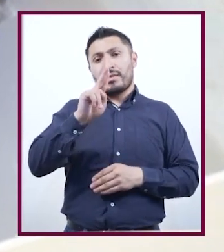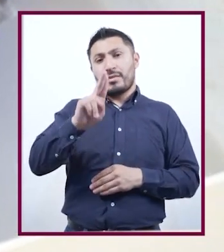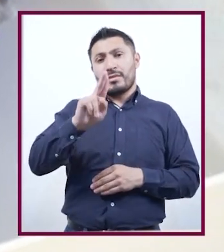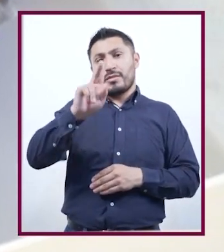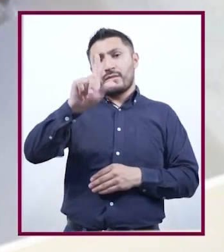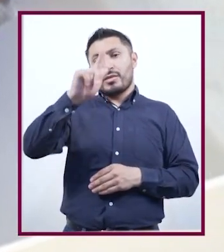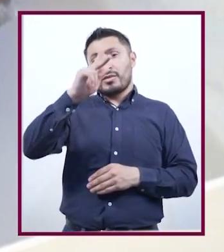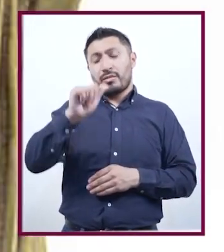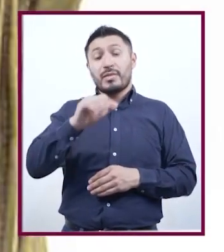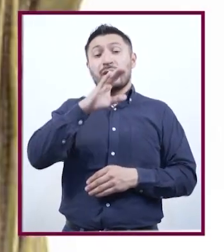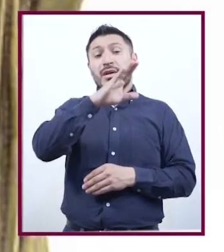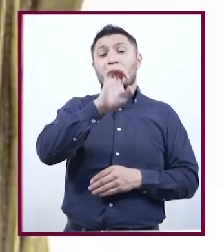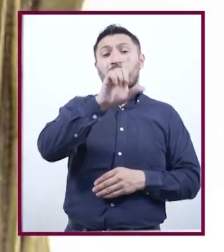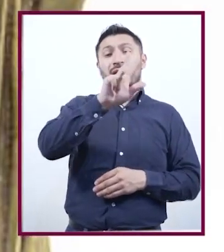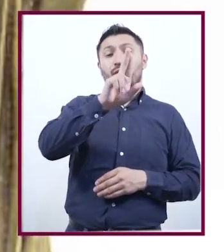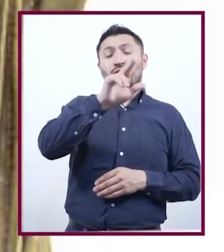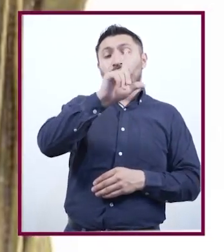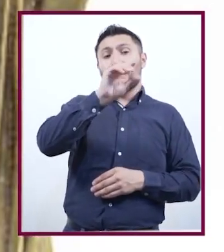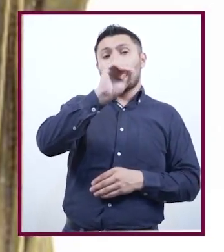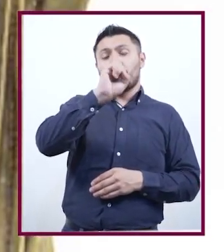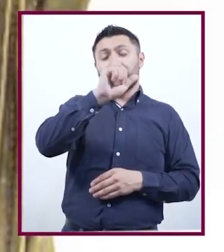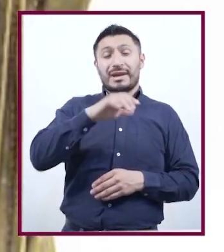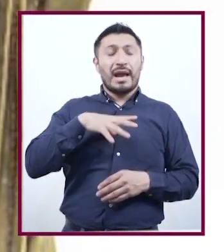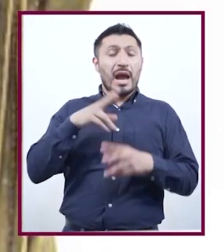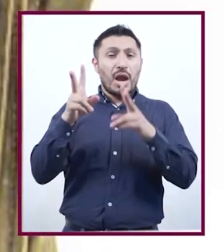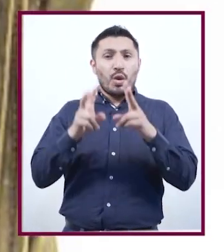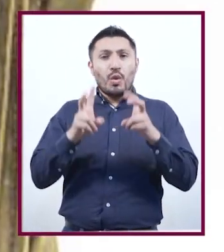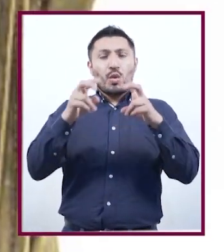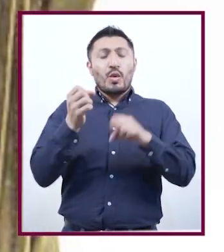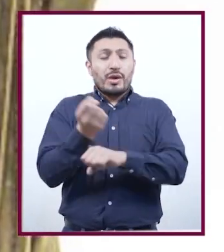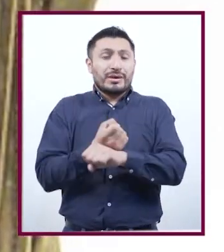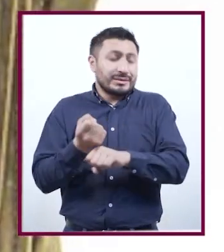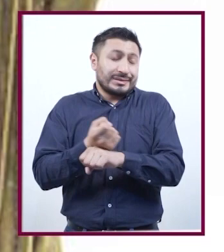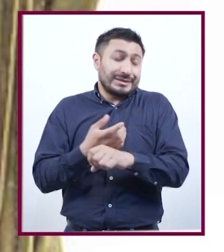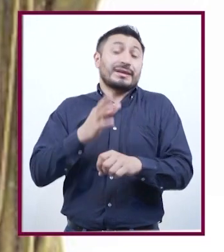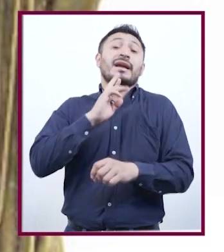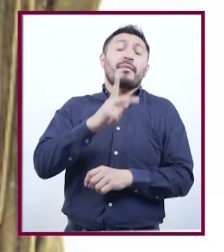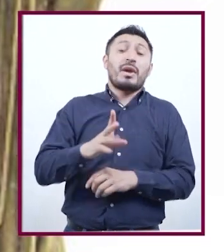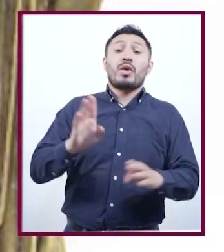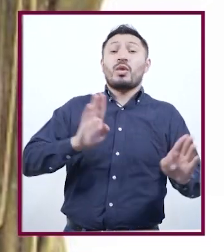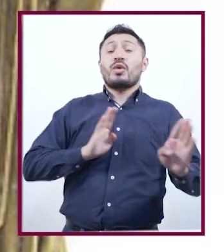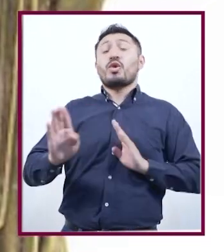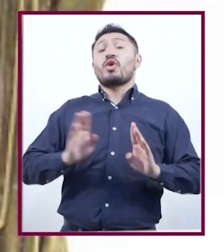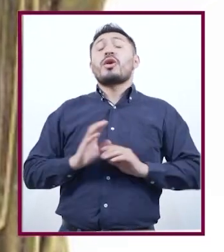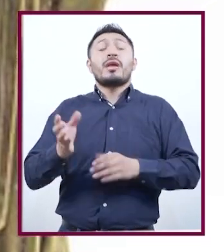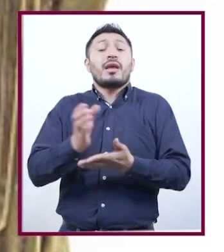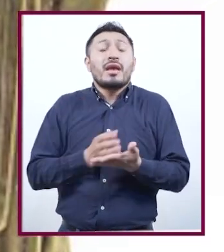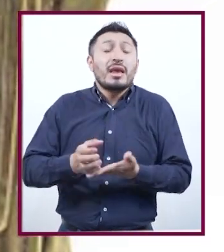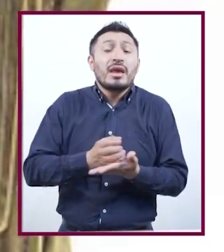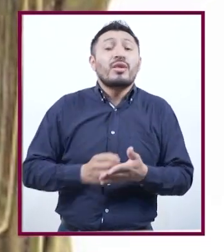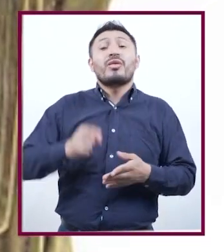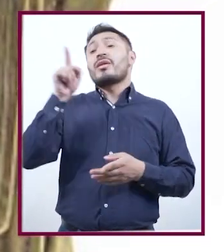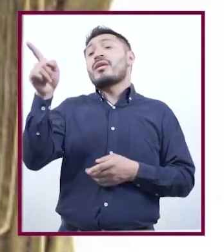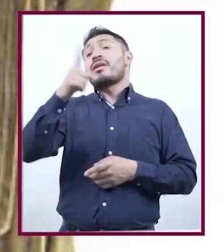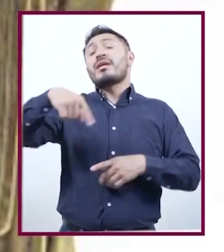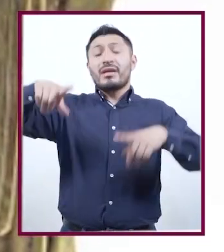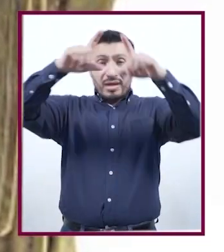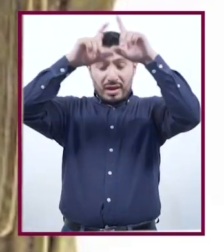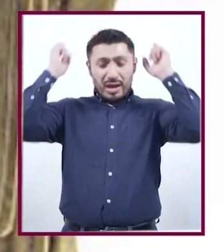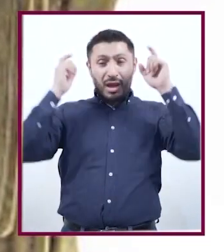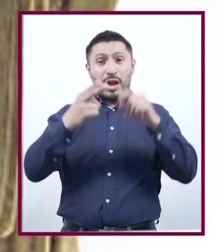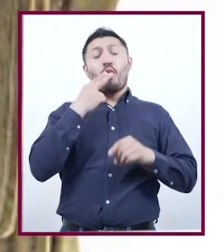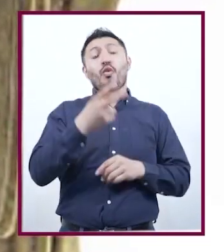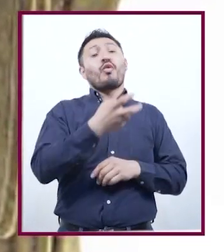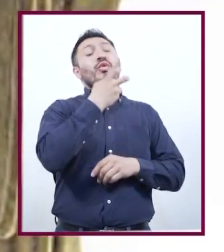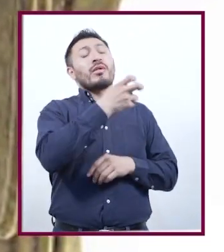de celulosa absorbían la sangre de los soldados con más efectividad que las vendas de tela. Las mismas enfermeras pasaron inmediatamente a